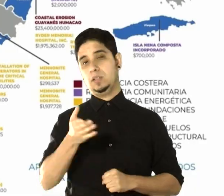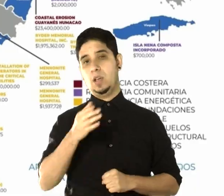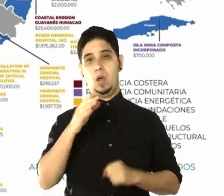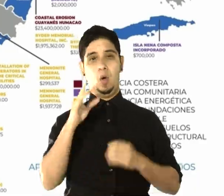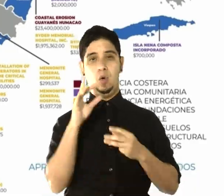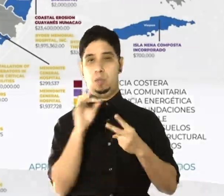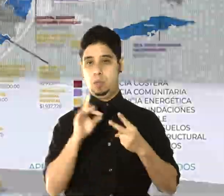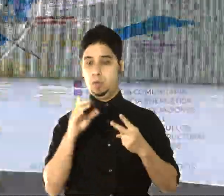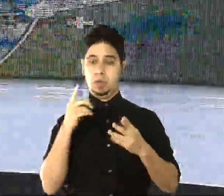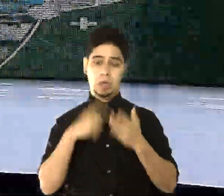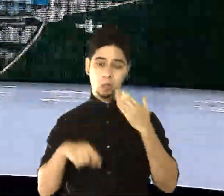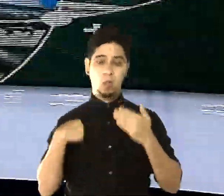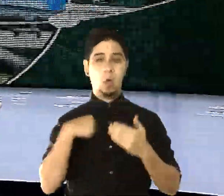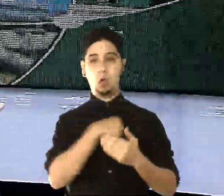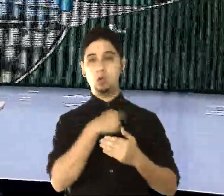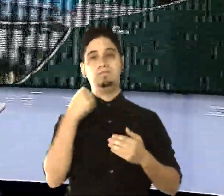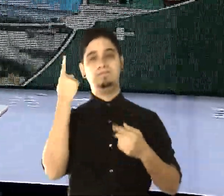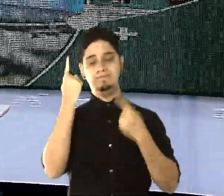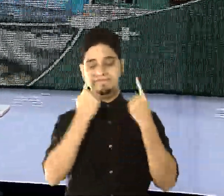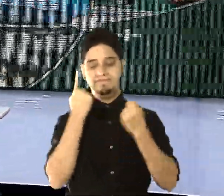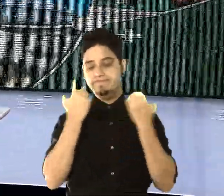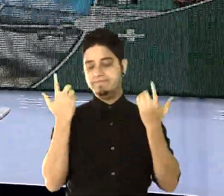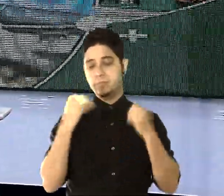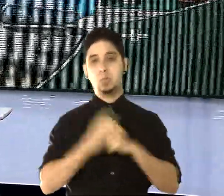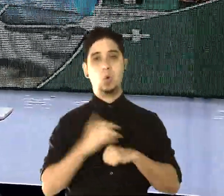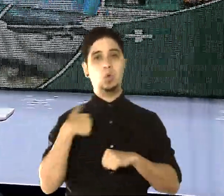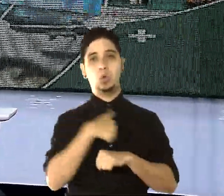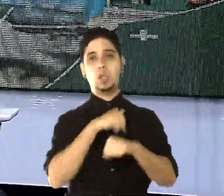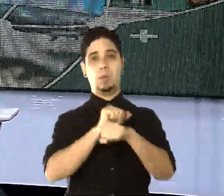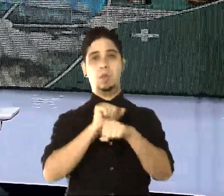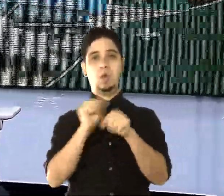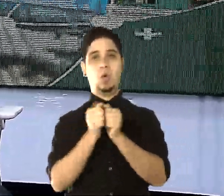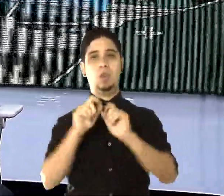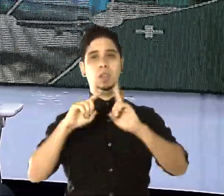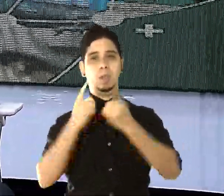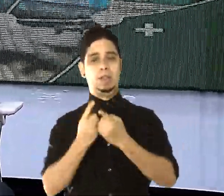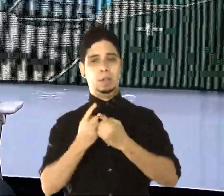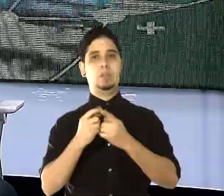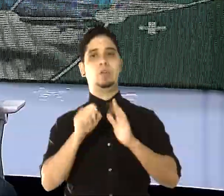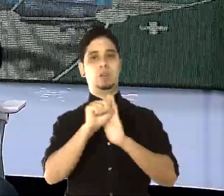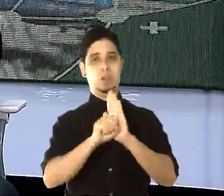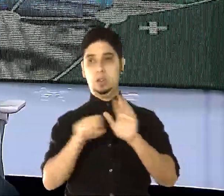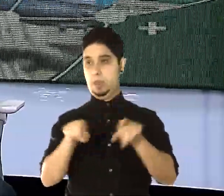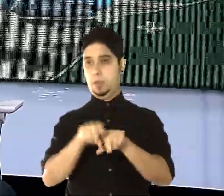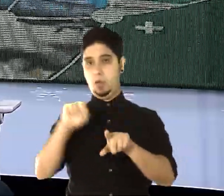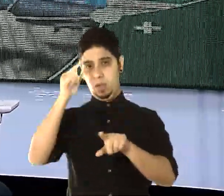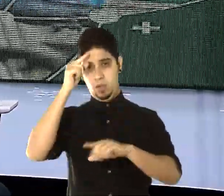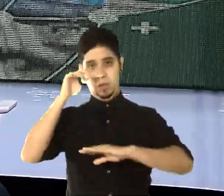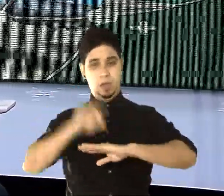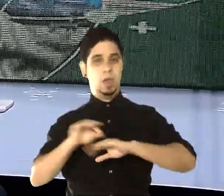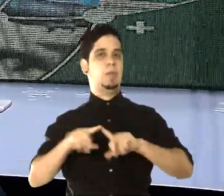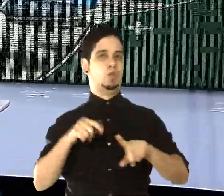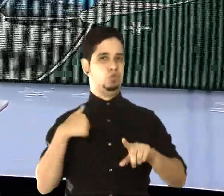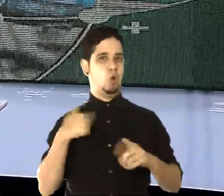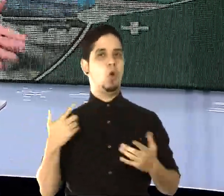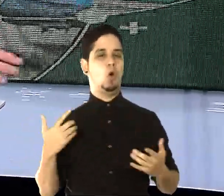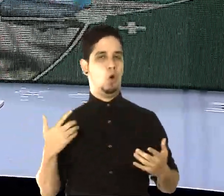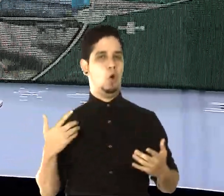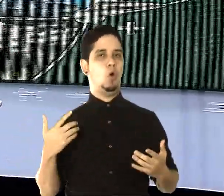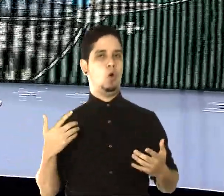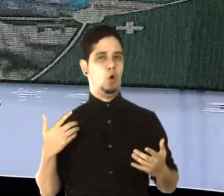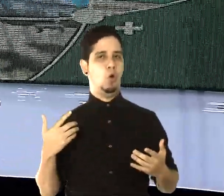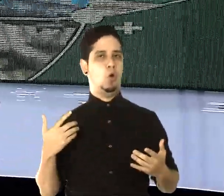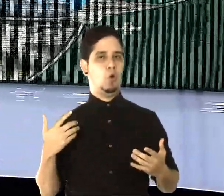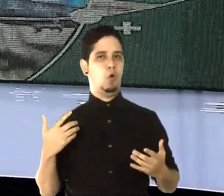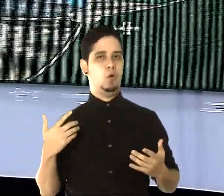se descarta, que estamos trabajando con el Departamento de Estado y el gobierno federal, pero yo confío que también hay